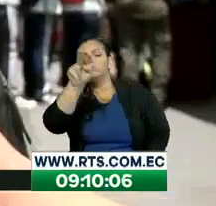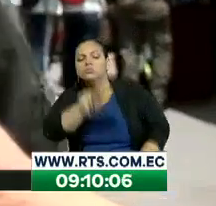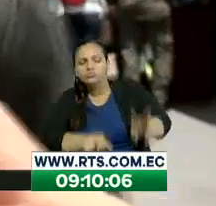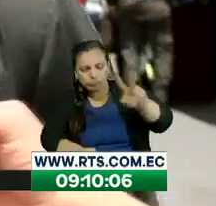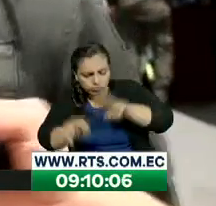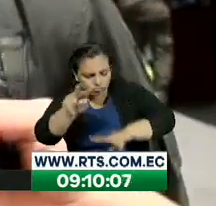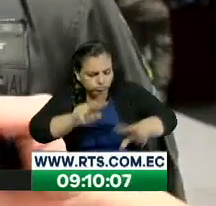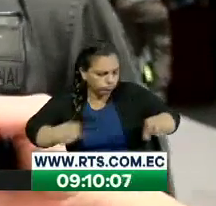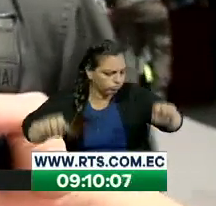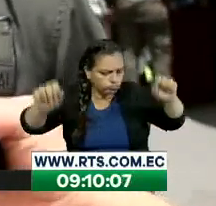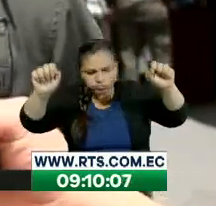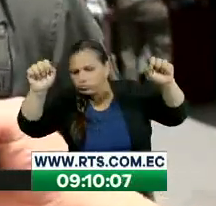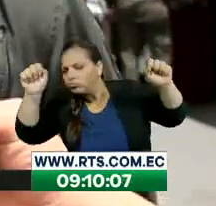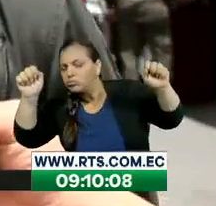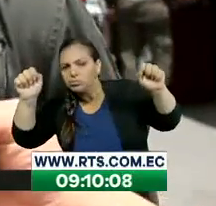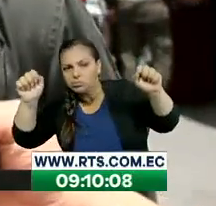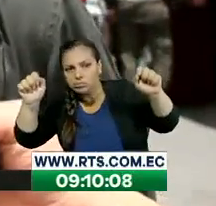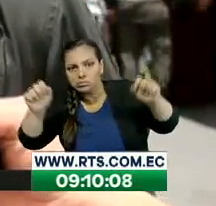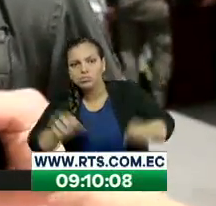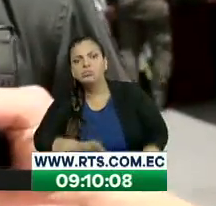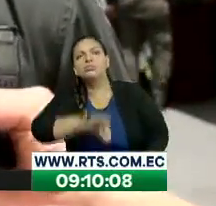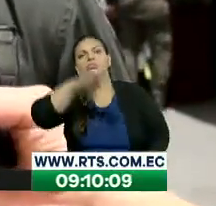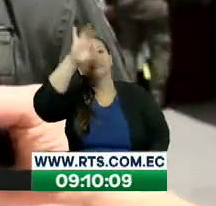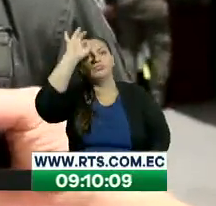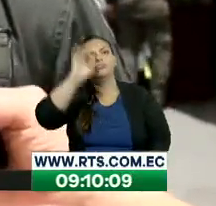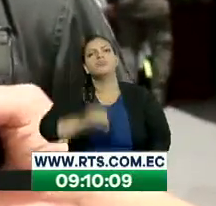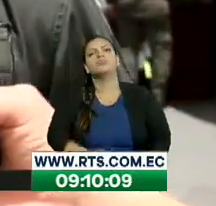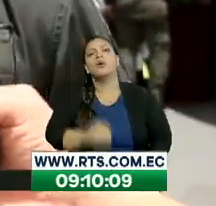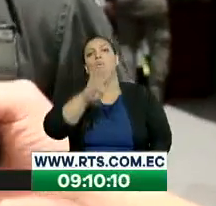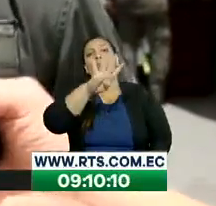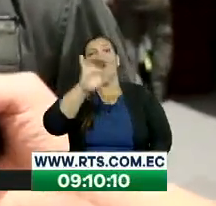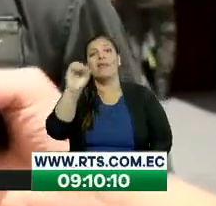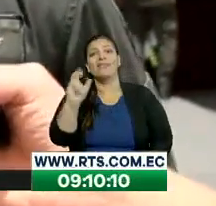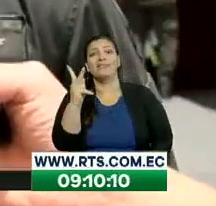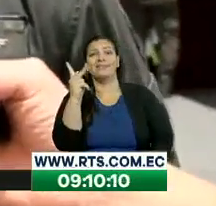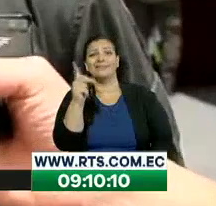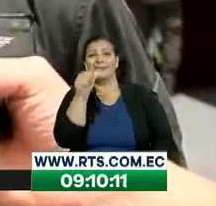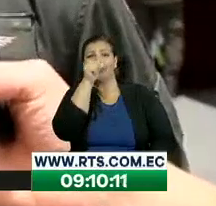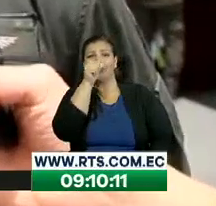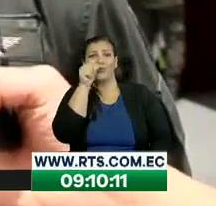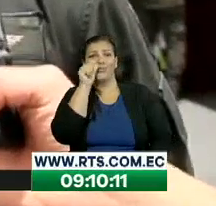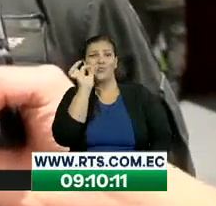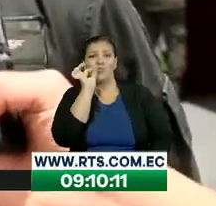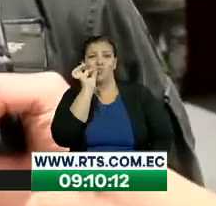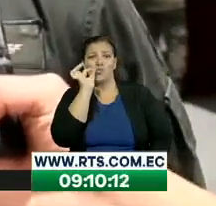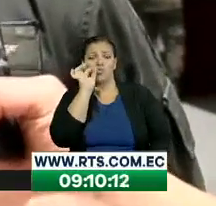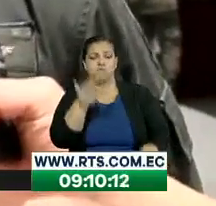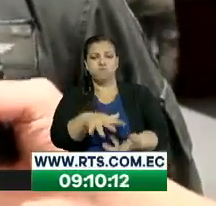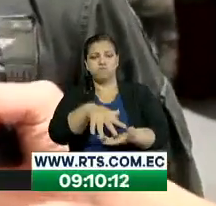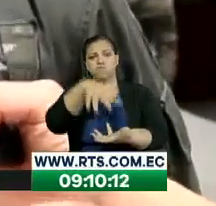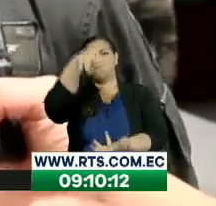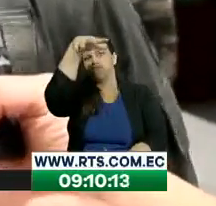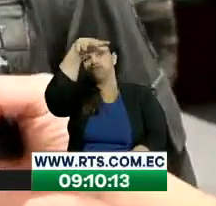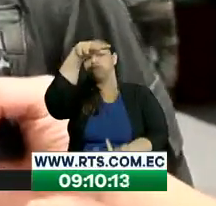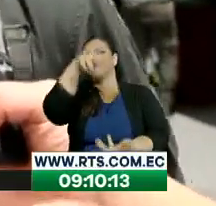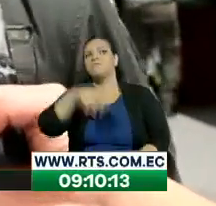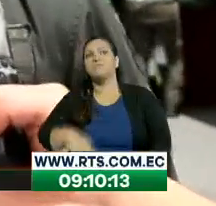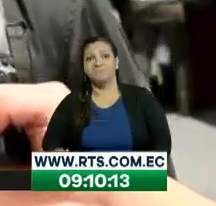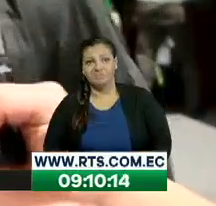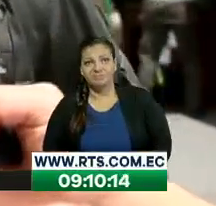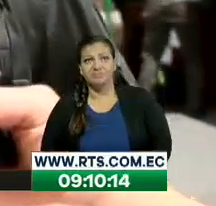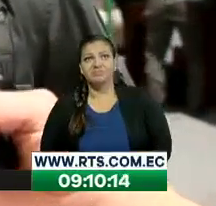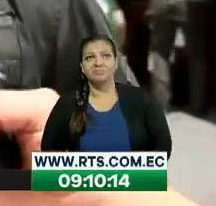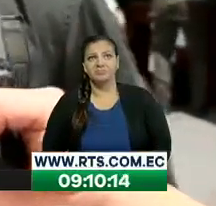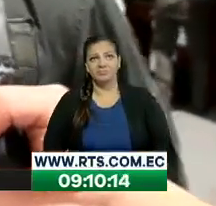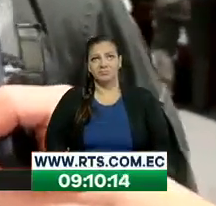kilómetro 38 vía Piales Pasto. Entonces se hizo la incautación de ese importante cargamento de 100 kilos de marihuana, pero en ese momento